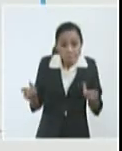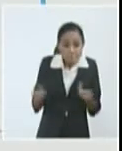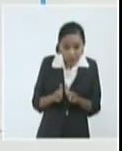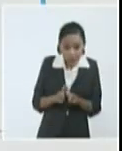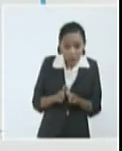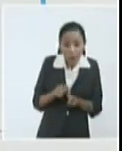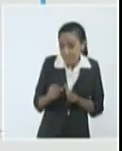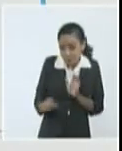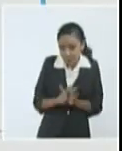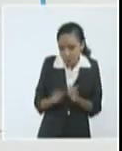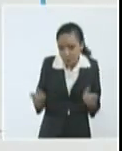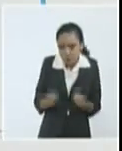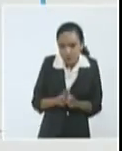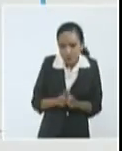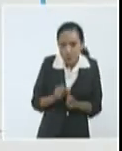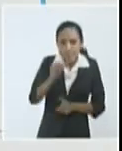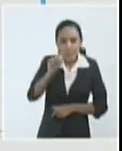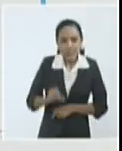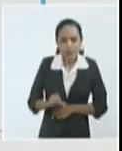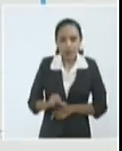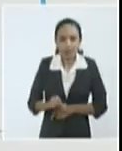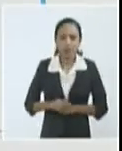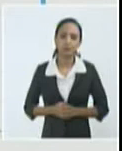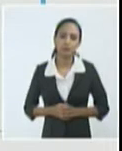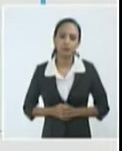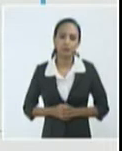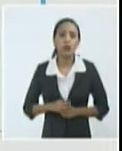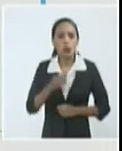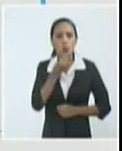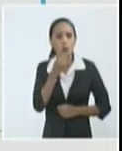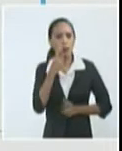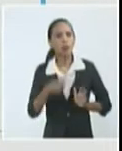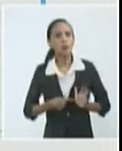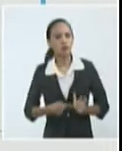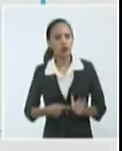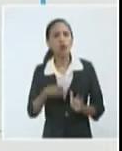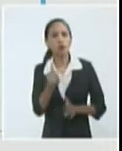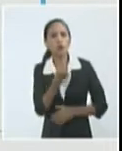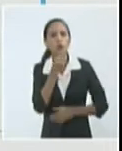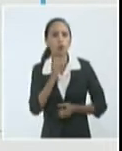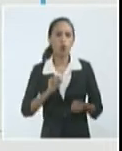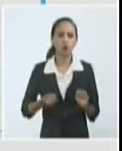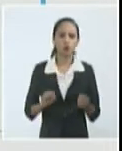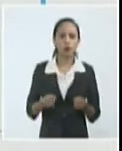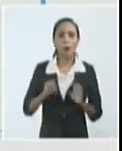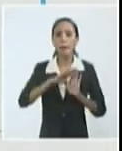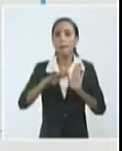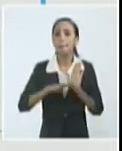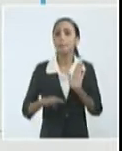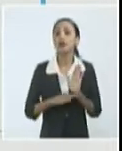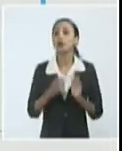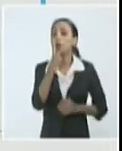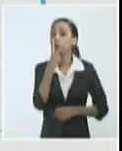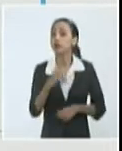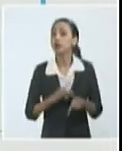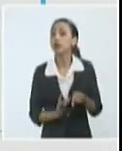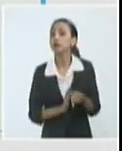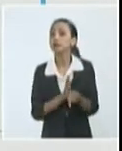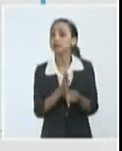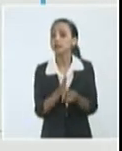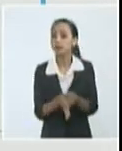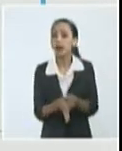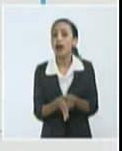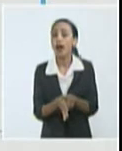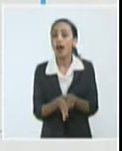todo el perfeccionamiento que se hizo y la actualización en nuestros protocolos. Y ya habíamos empezado a